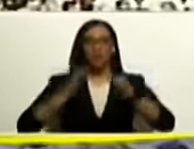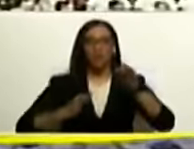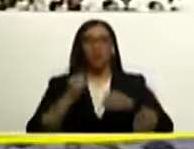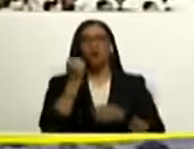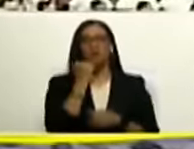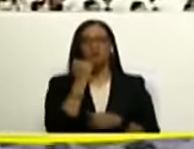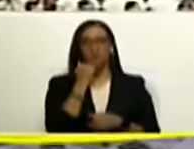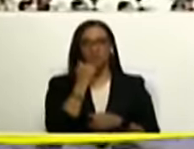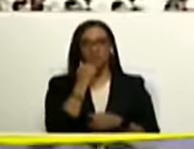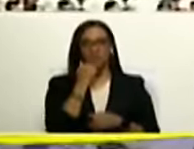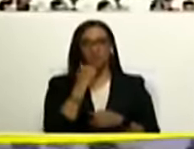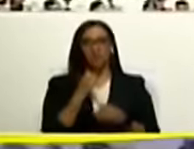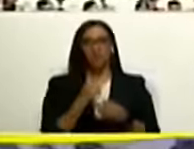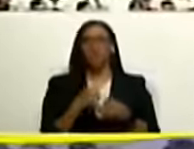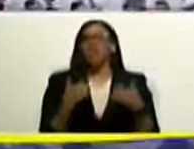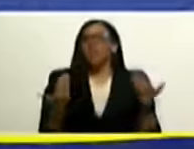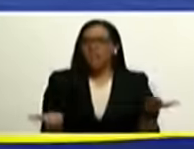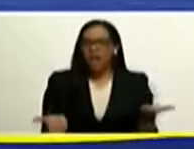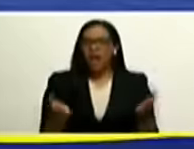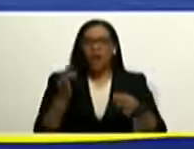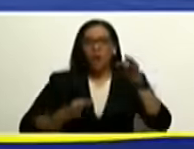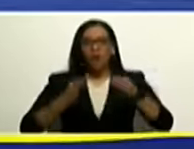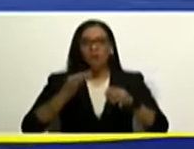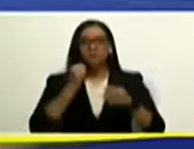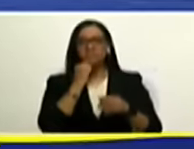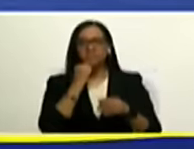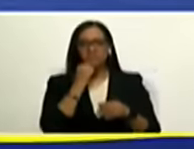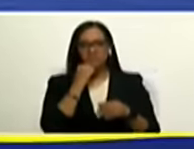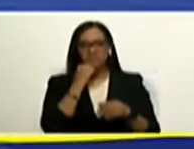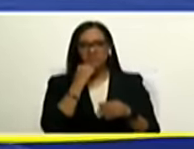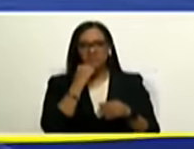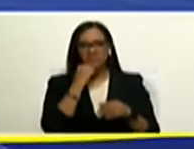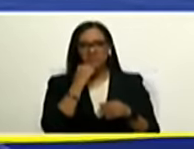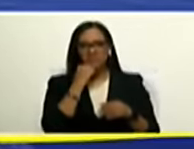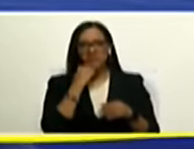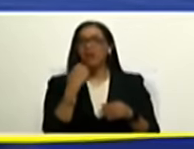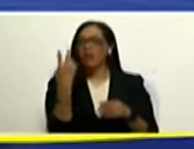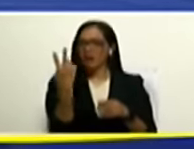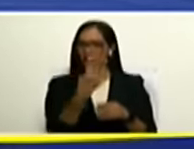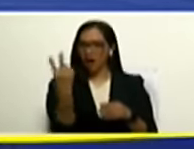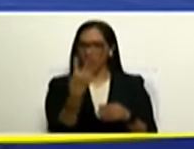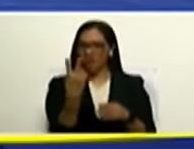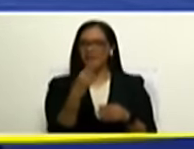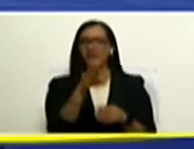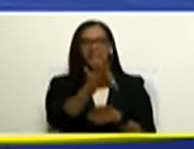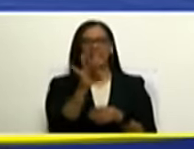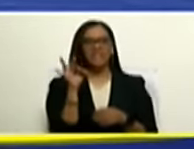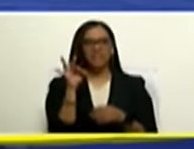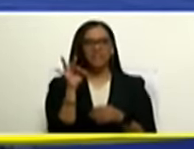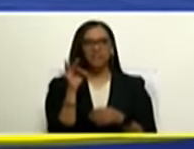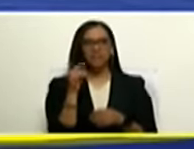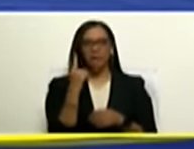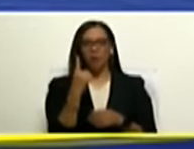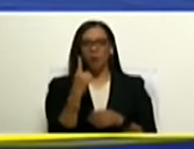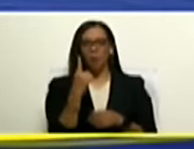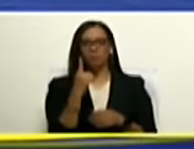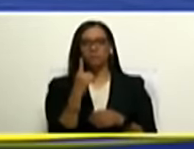arbitrales. ¿Qué es un tribunal arbitral? Las dos partes eligen a un